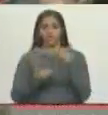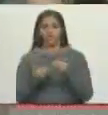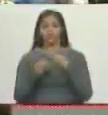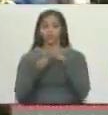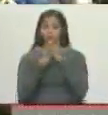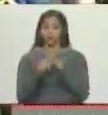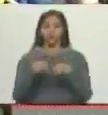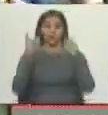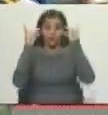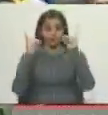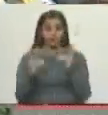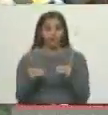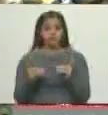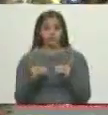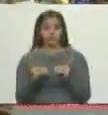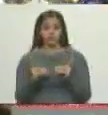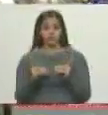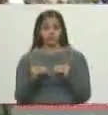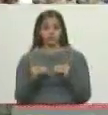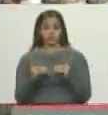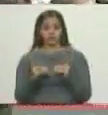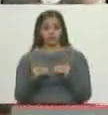acciones,